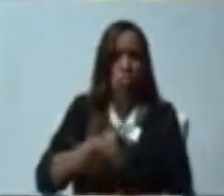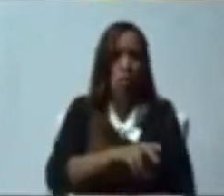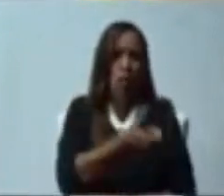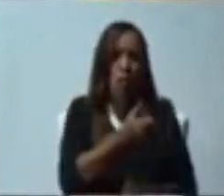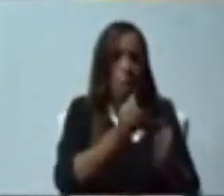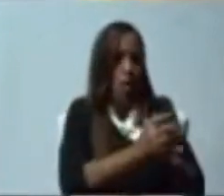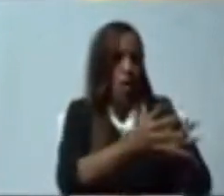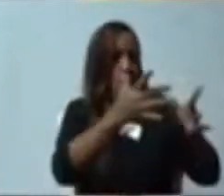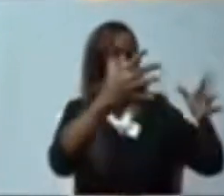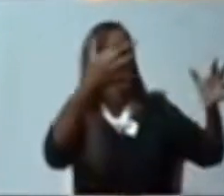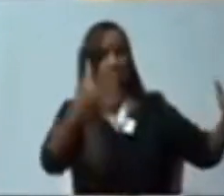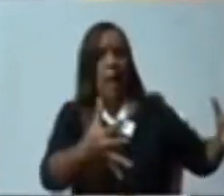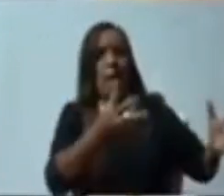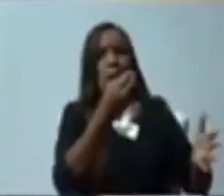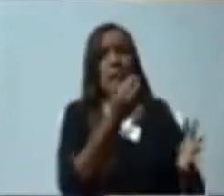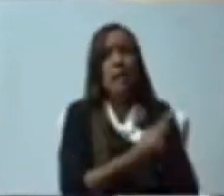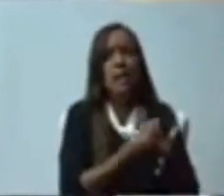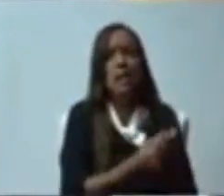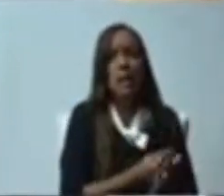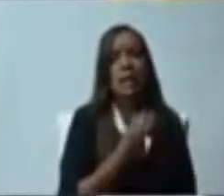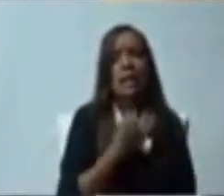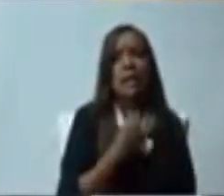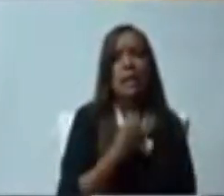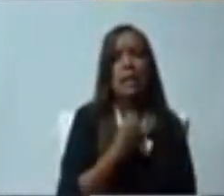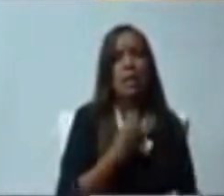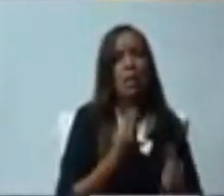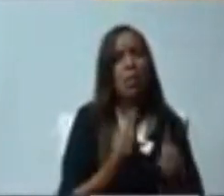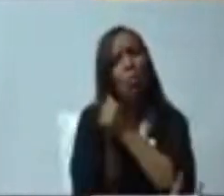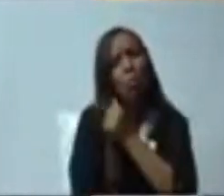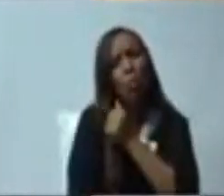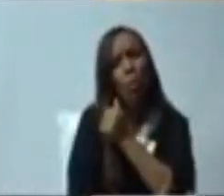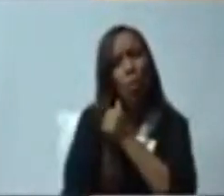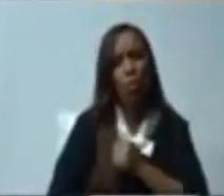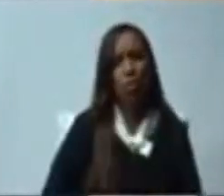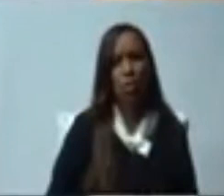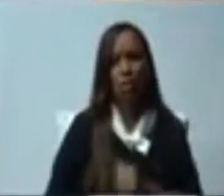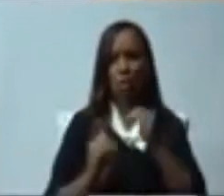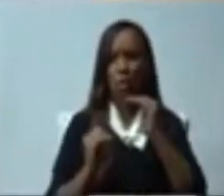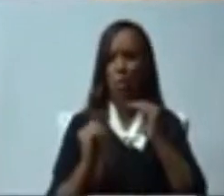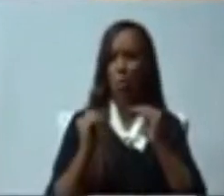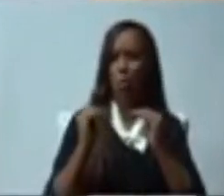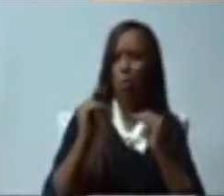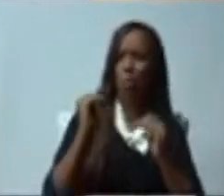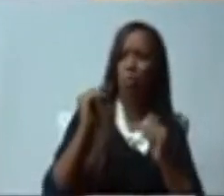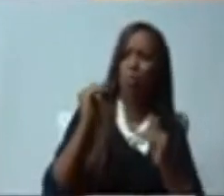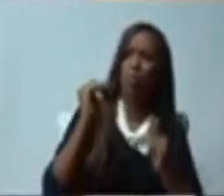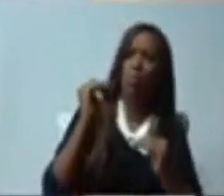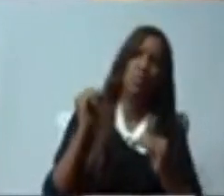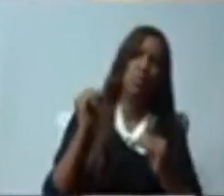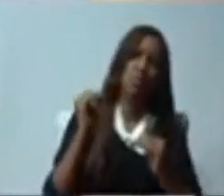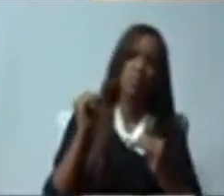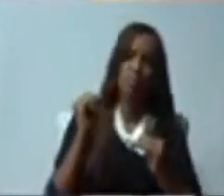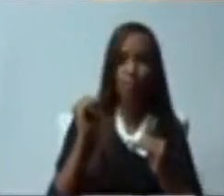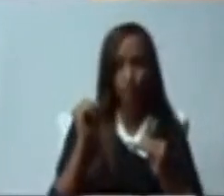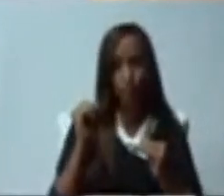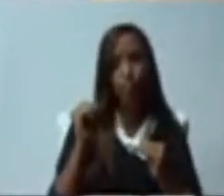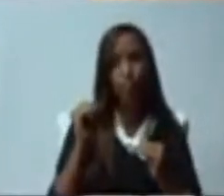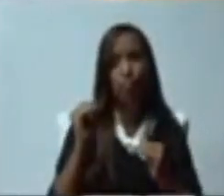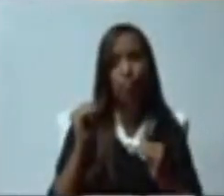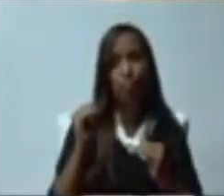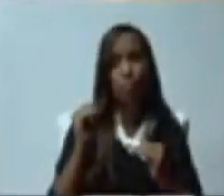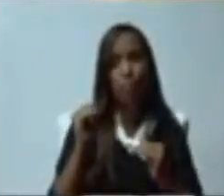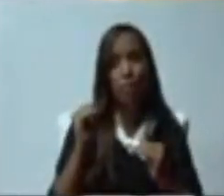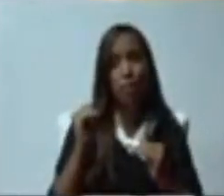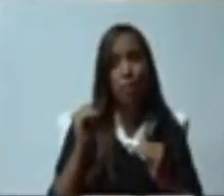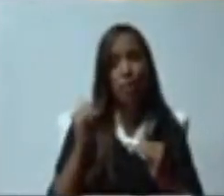garantiza desarrollo económico, que también yo creo y tengo una modificación para que también en ese proyecto de